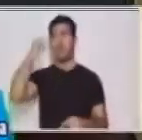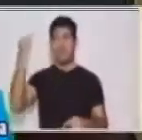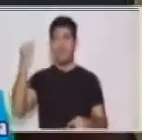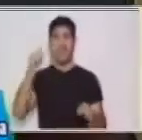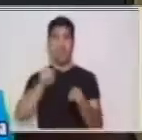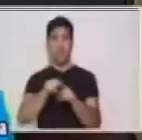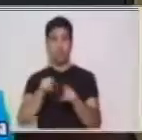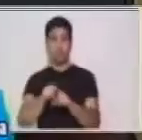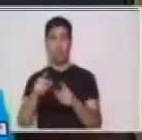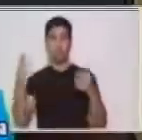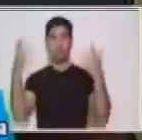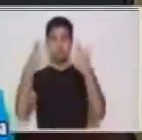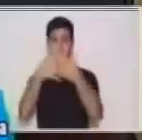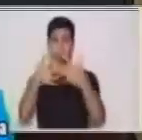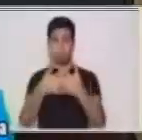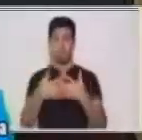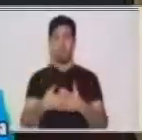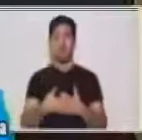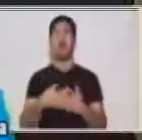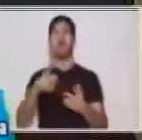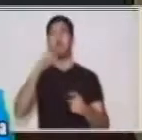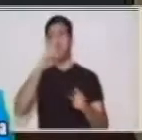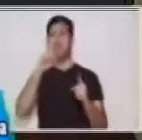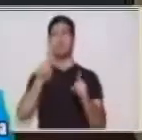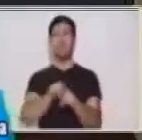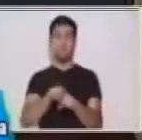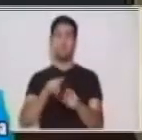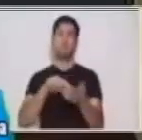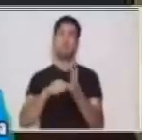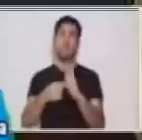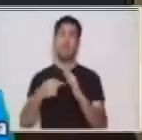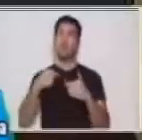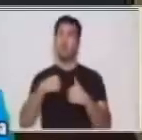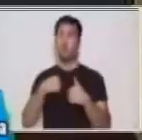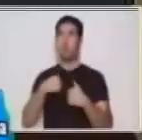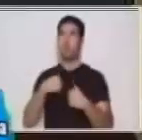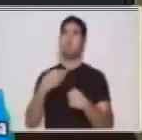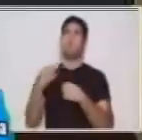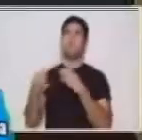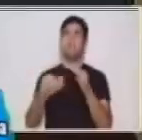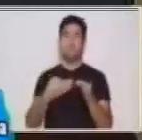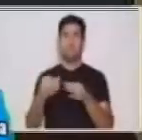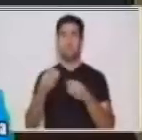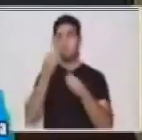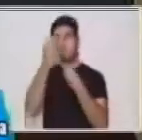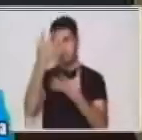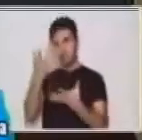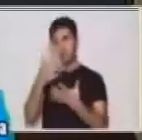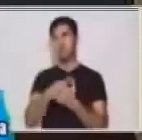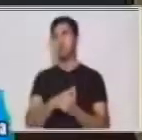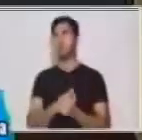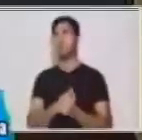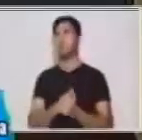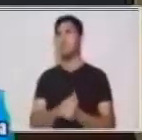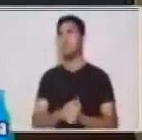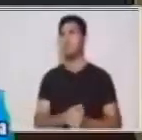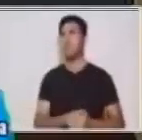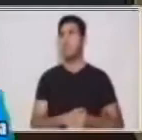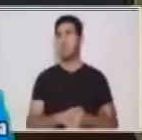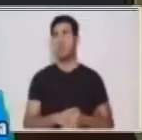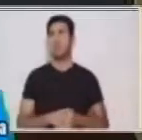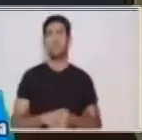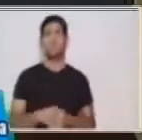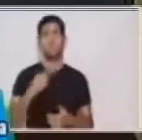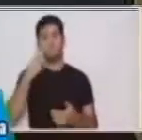para defender también tiene que ver con lo que yo estoy explicando. Elementos de cuantificación.